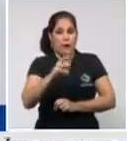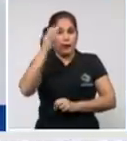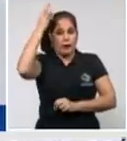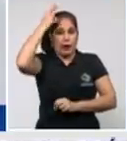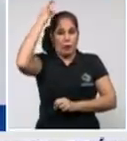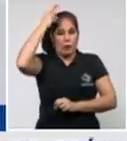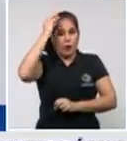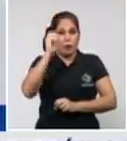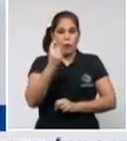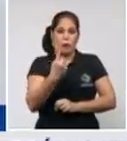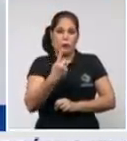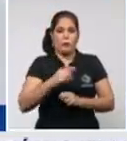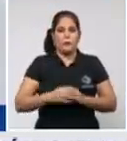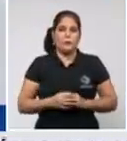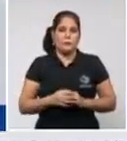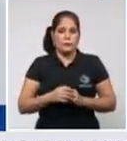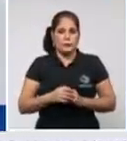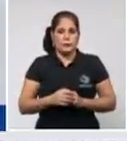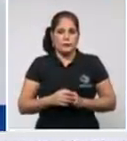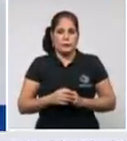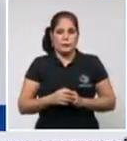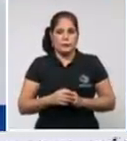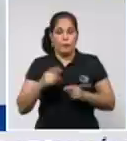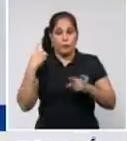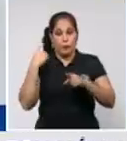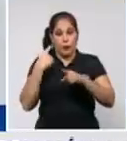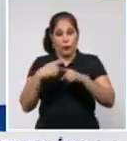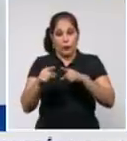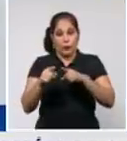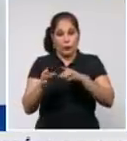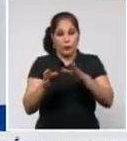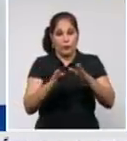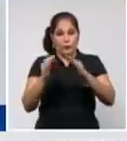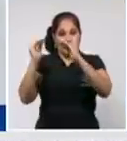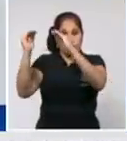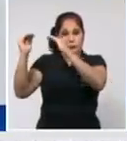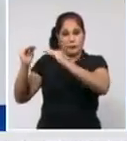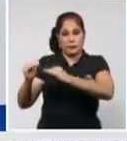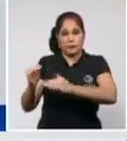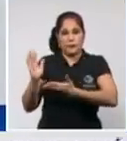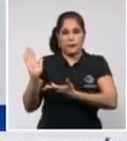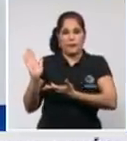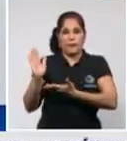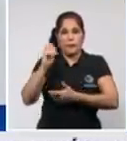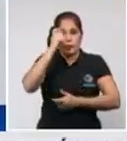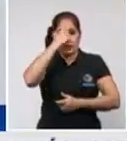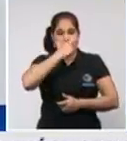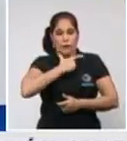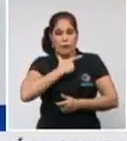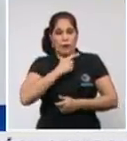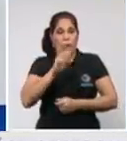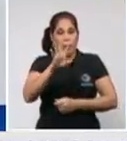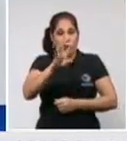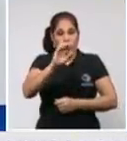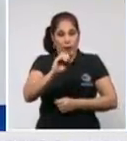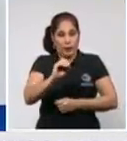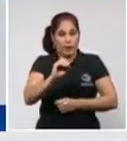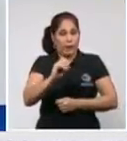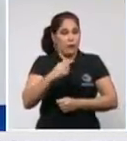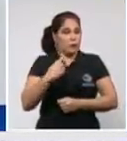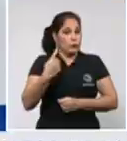1 caso. Y en el caso de Ciego de Ávila, los 40 casos